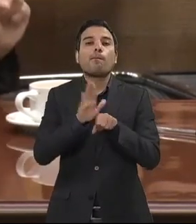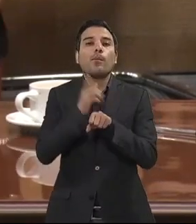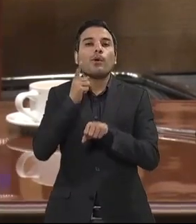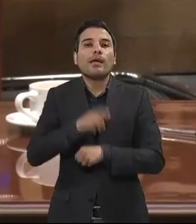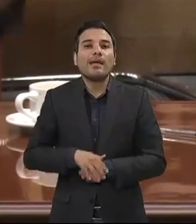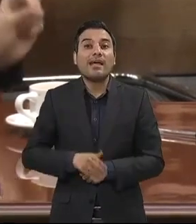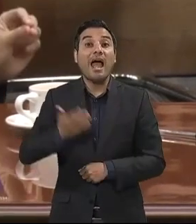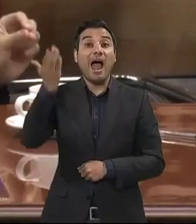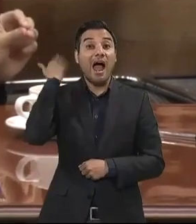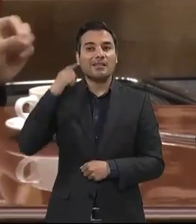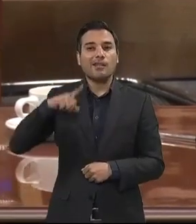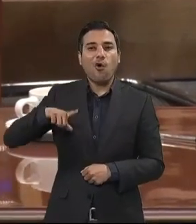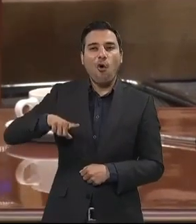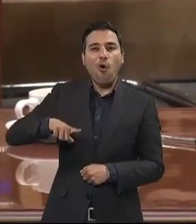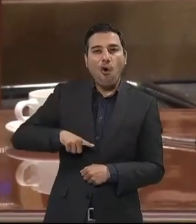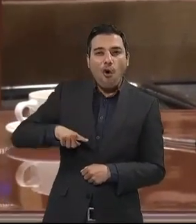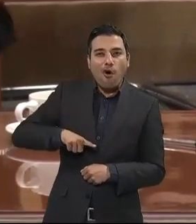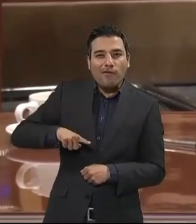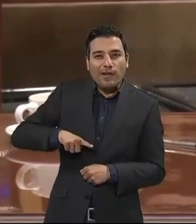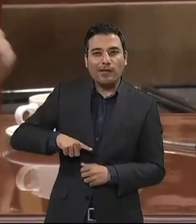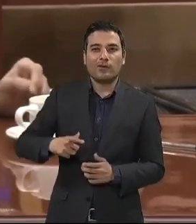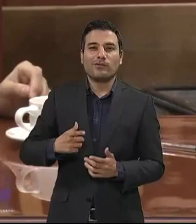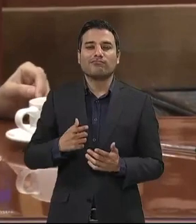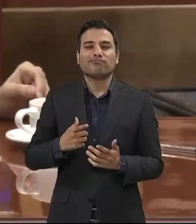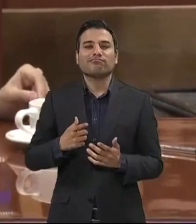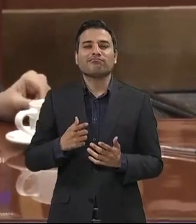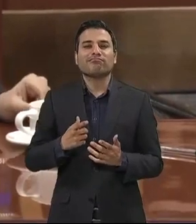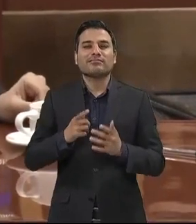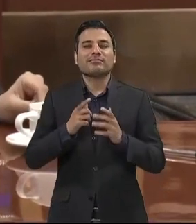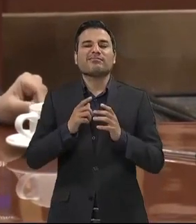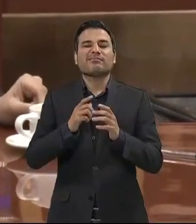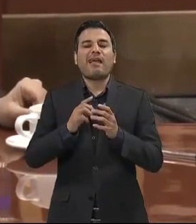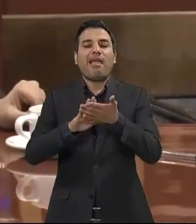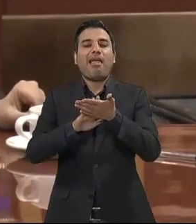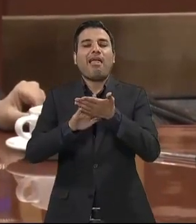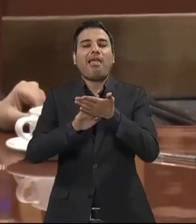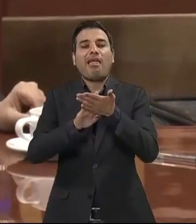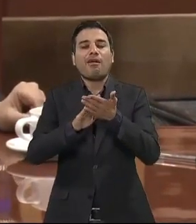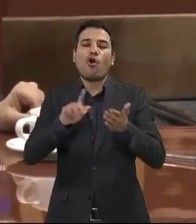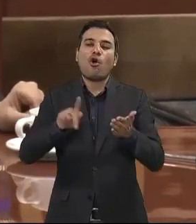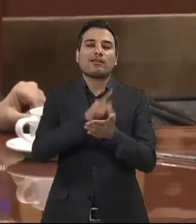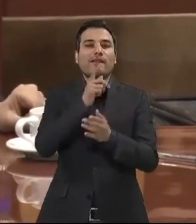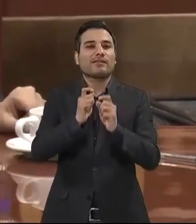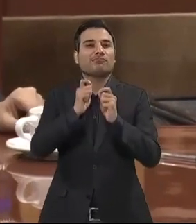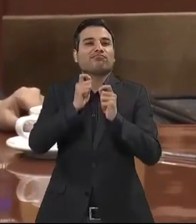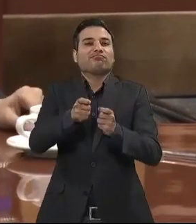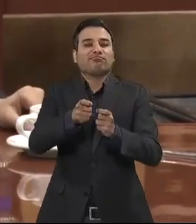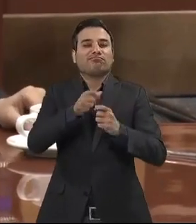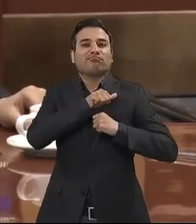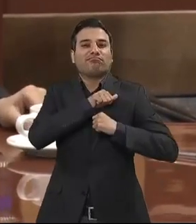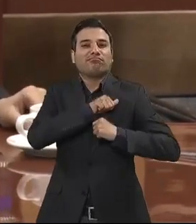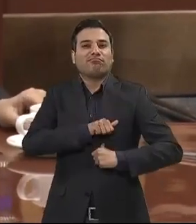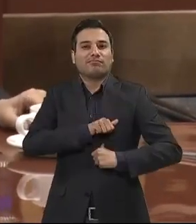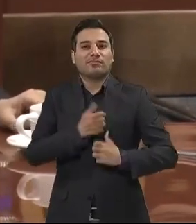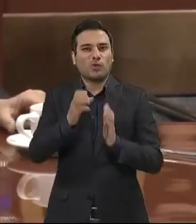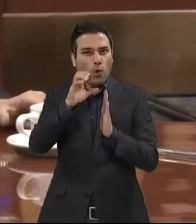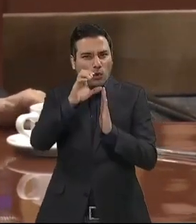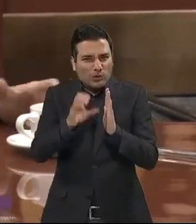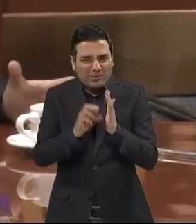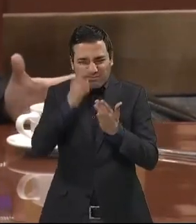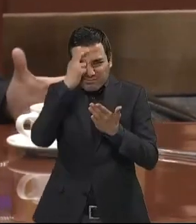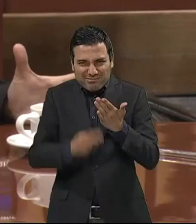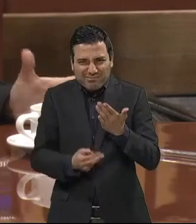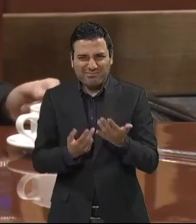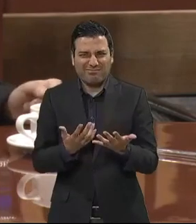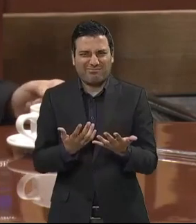permitió prácticamente que reiniciaran sus periodos, aún violando la Constitución. Y se los permitieron,